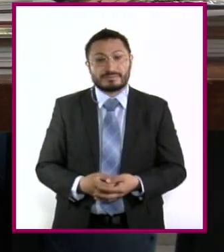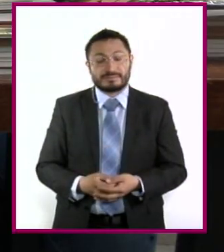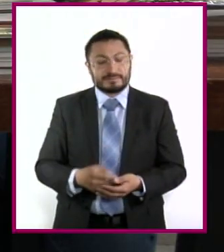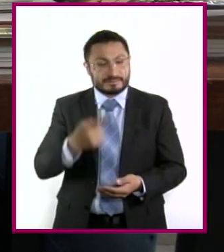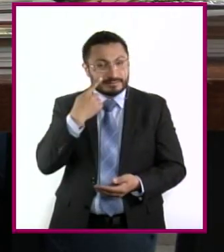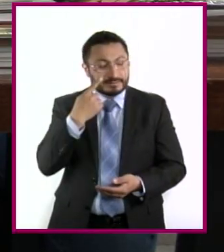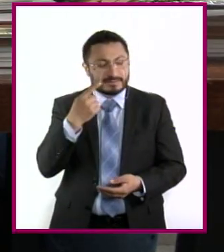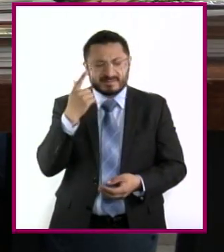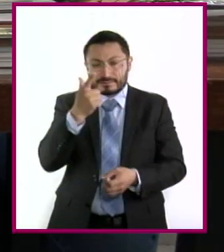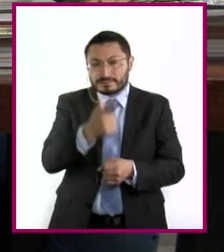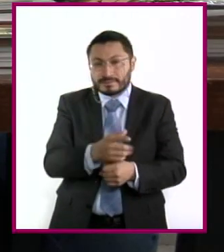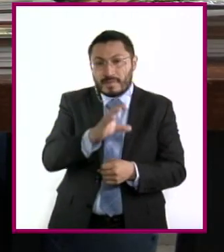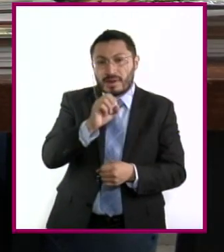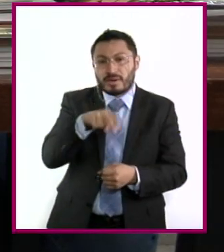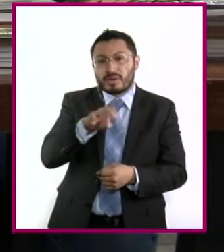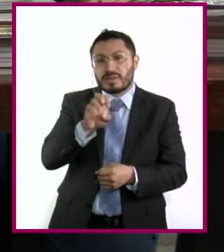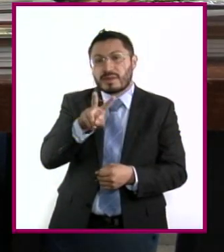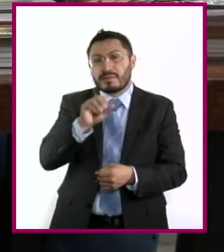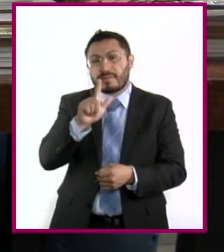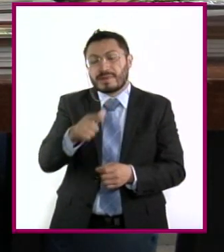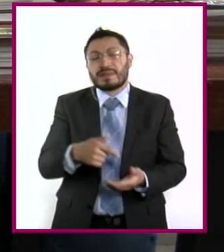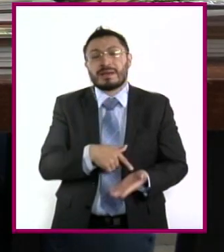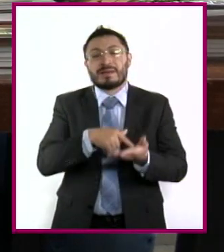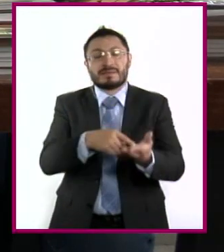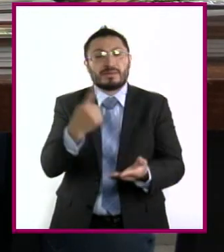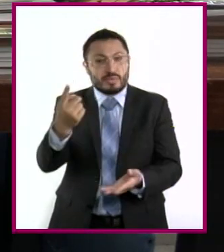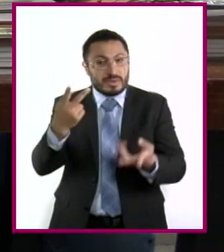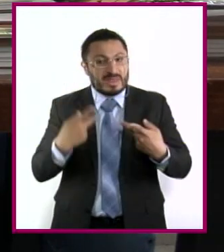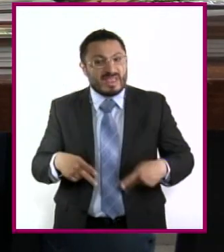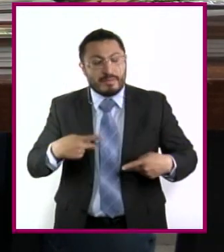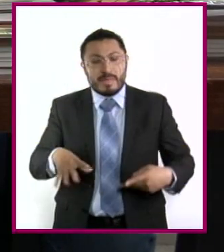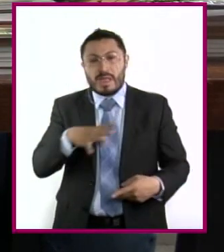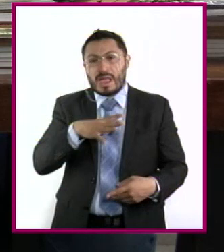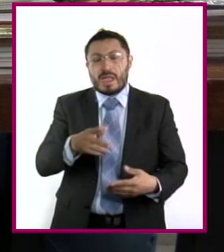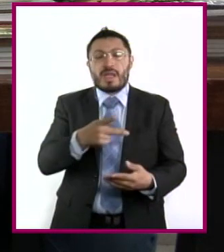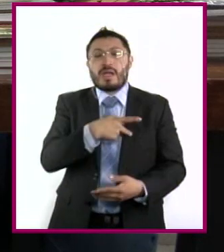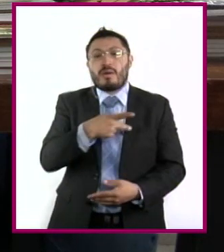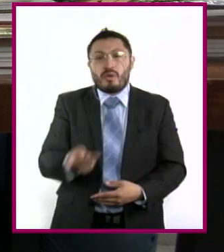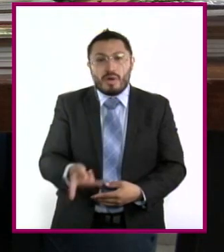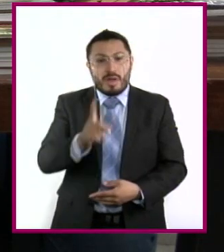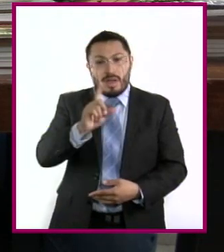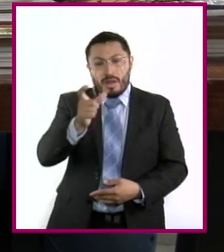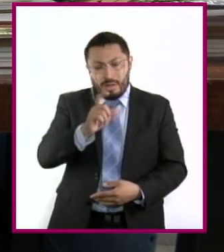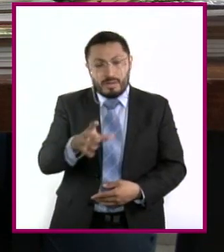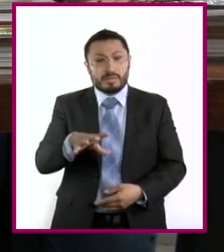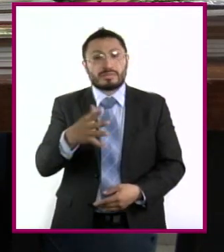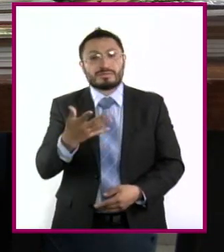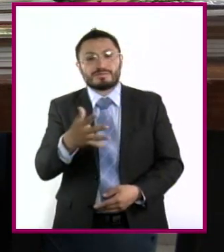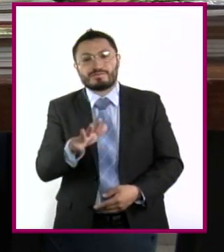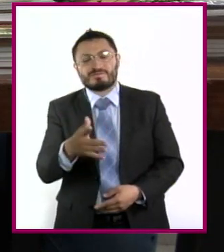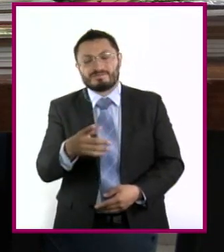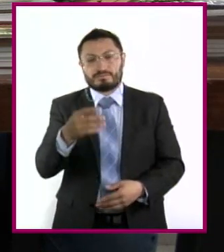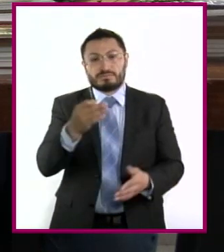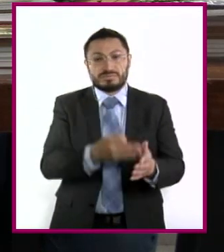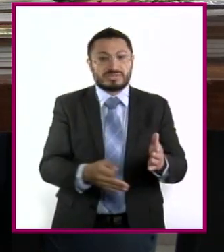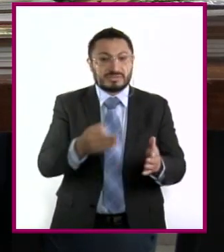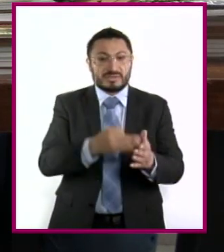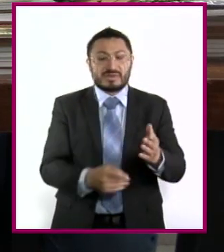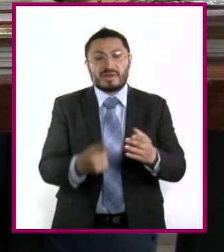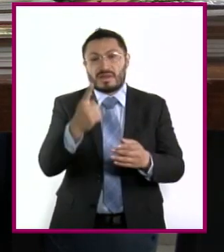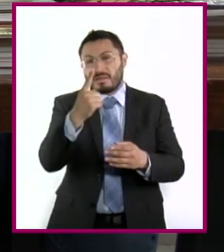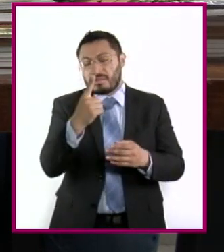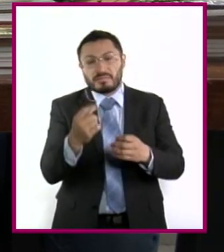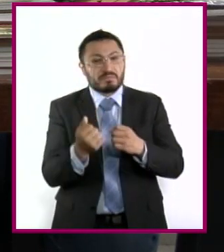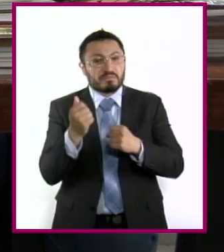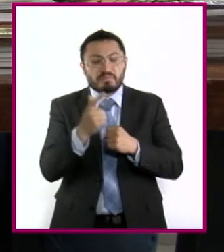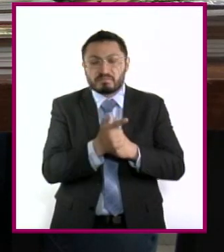Mira lo que dice el Coneval. Una persona se encuentra en situación de pobreza cuando tiene al menos una carencia social y su